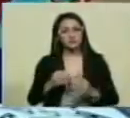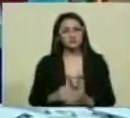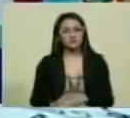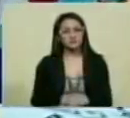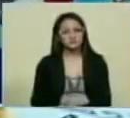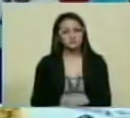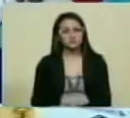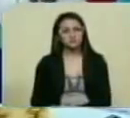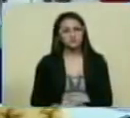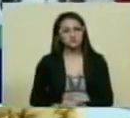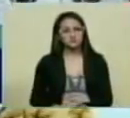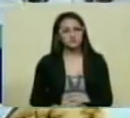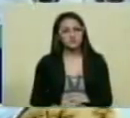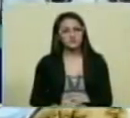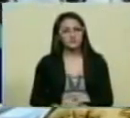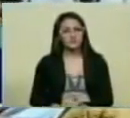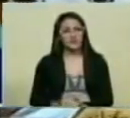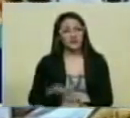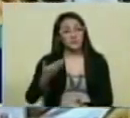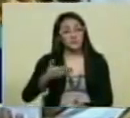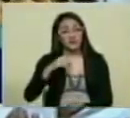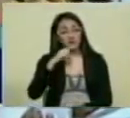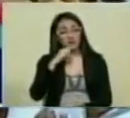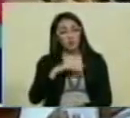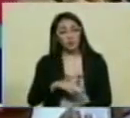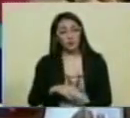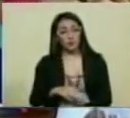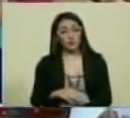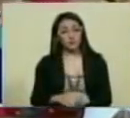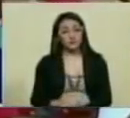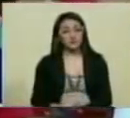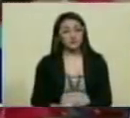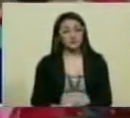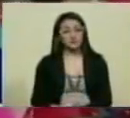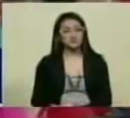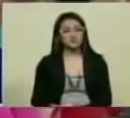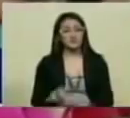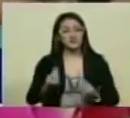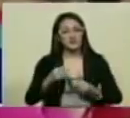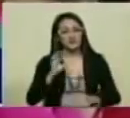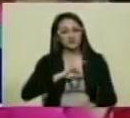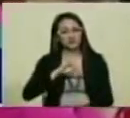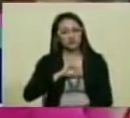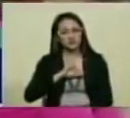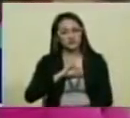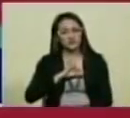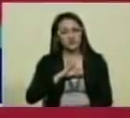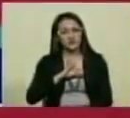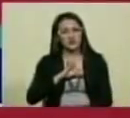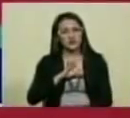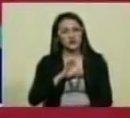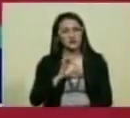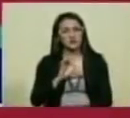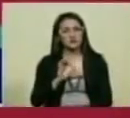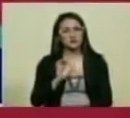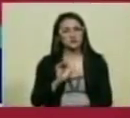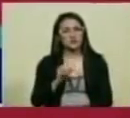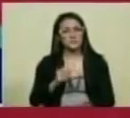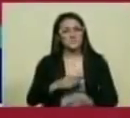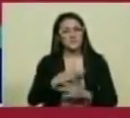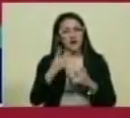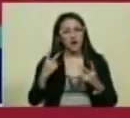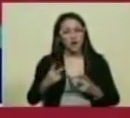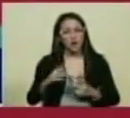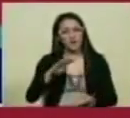Considerando que la importancia de la historia como eje cohesionador de la vida social de una nación, fuente de referencia en valores y de la